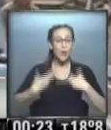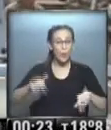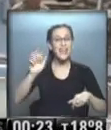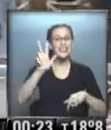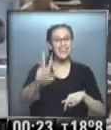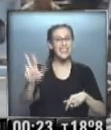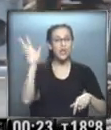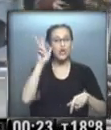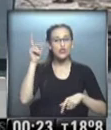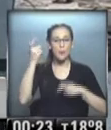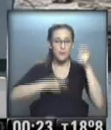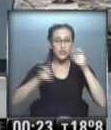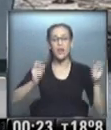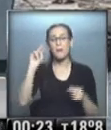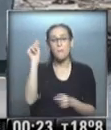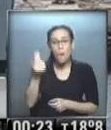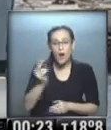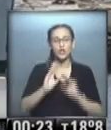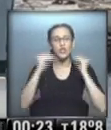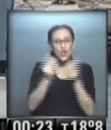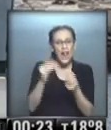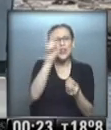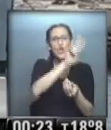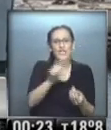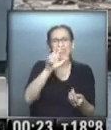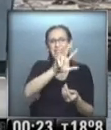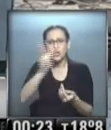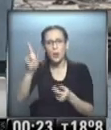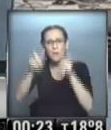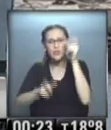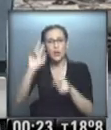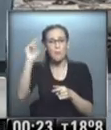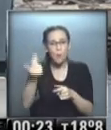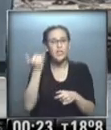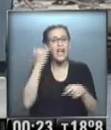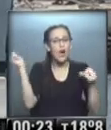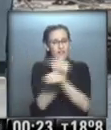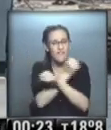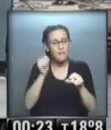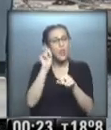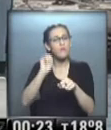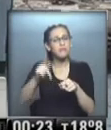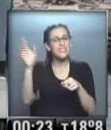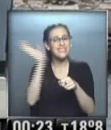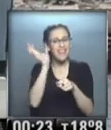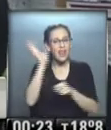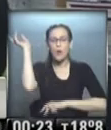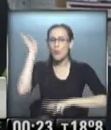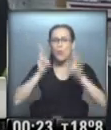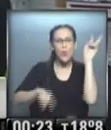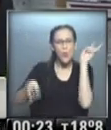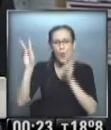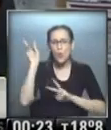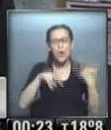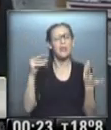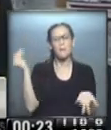naufragó en Lampedusa. Ya son 232 las víctimas fatales confirmadas por las autoridades italianas. La búsqueda de